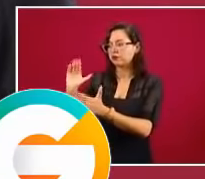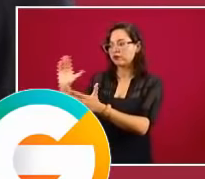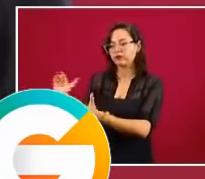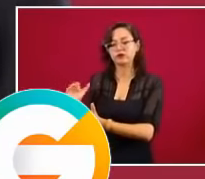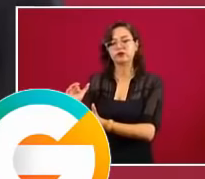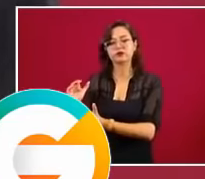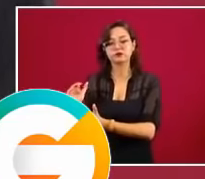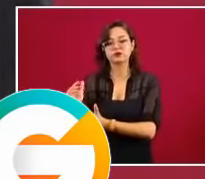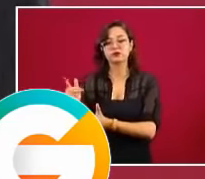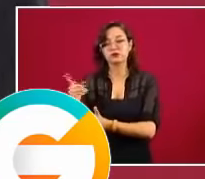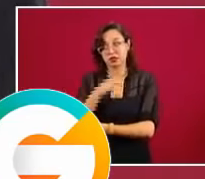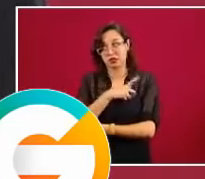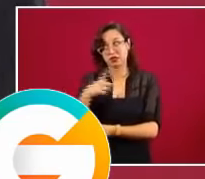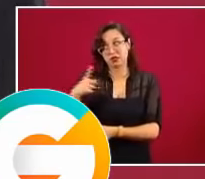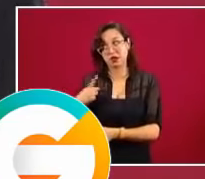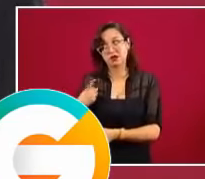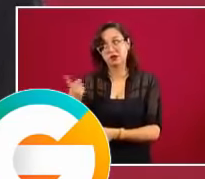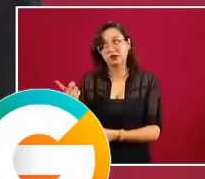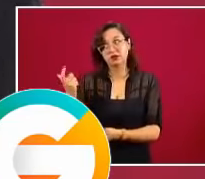y deben,